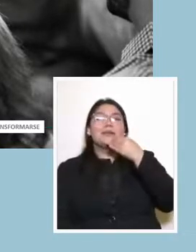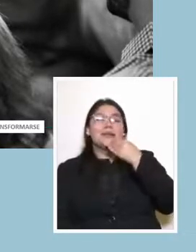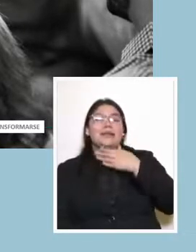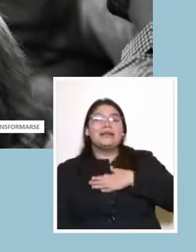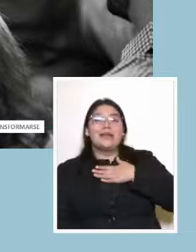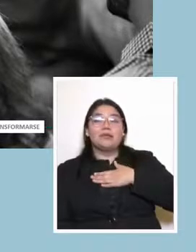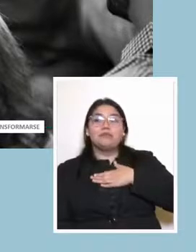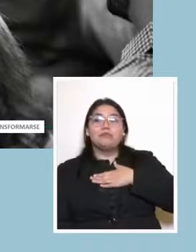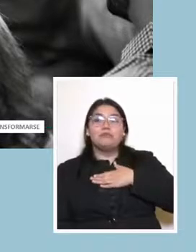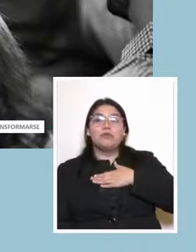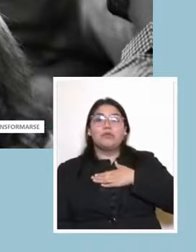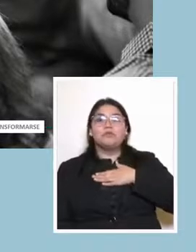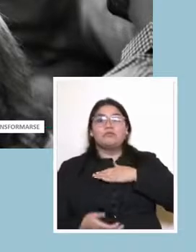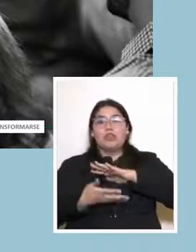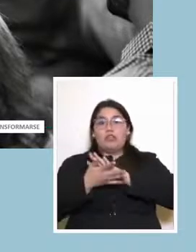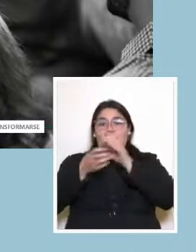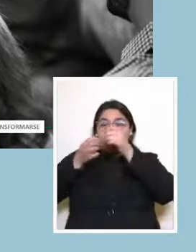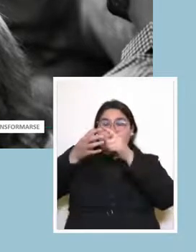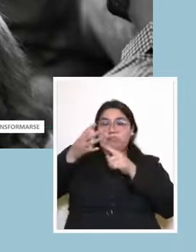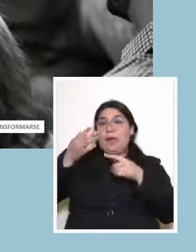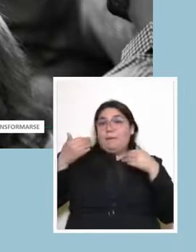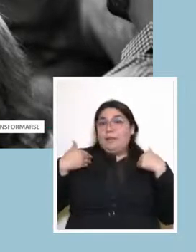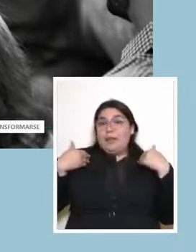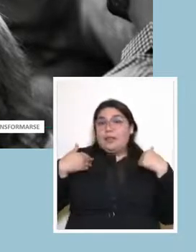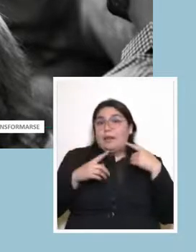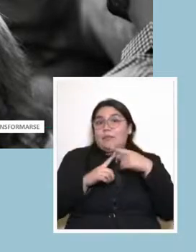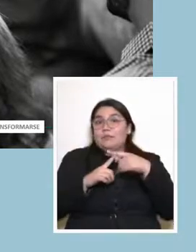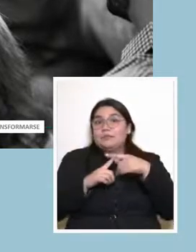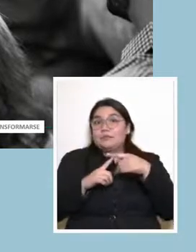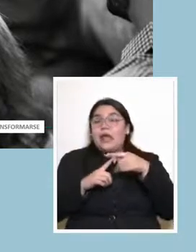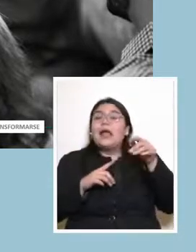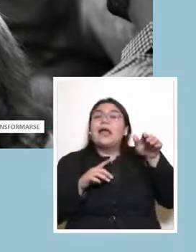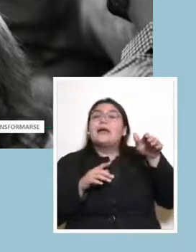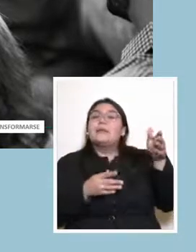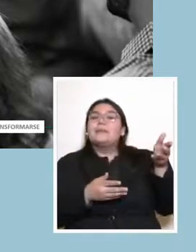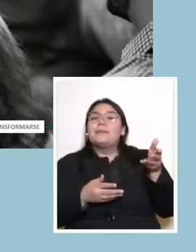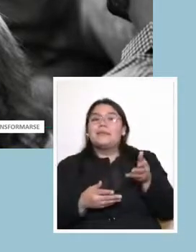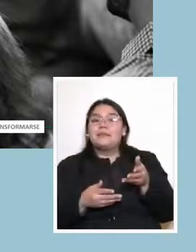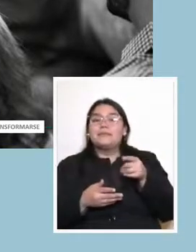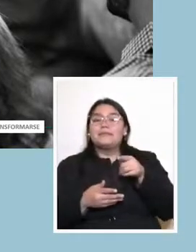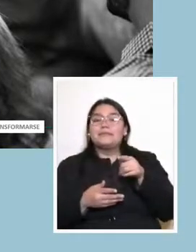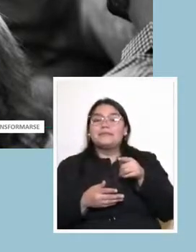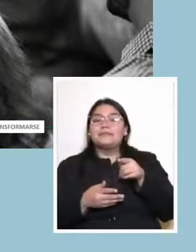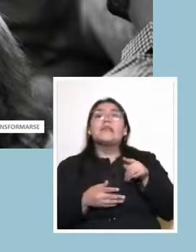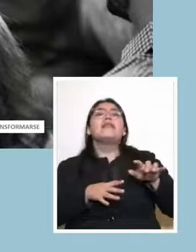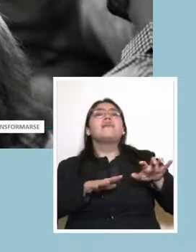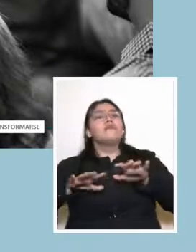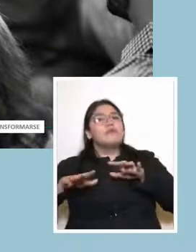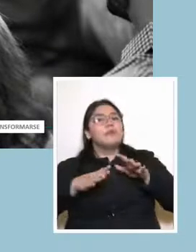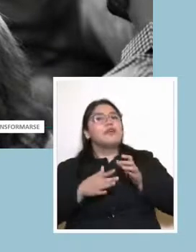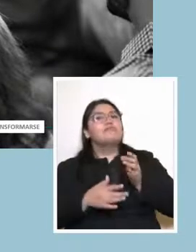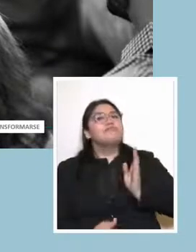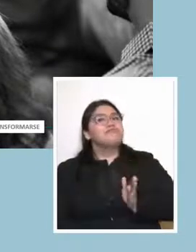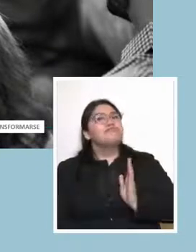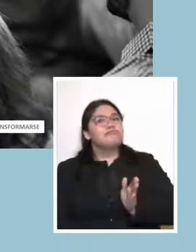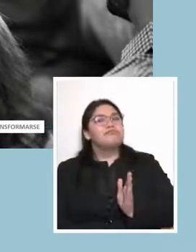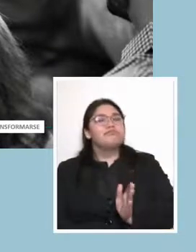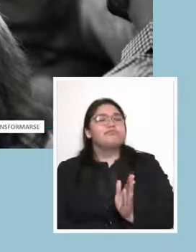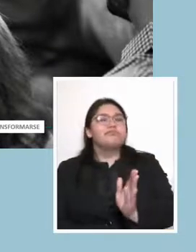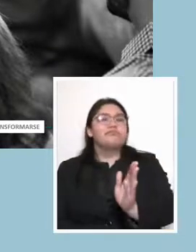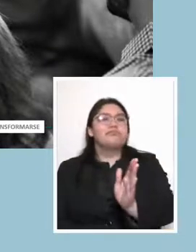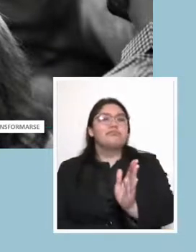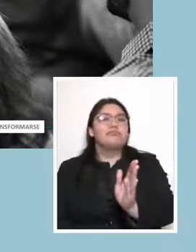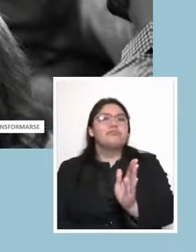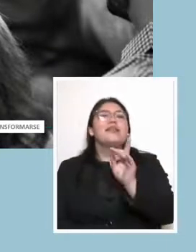todas estas prácticas que sean referencias y entren en un círculo virtuoso para que este movimiento siga, continúe y efectivamente tenga